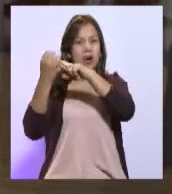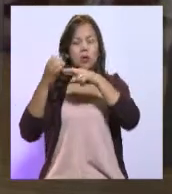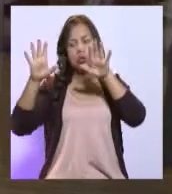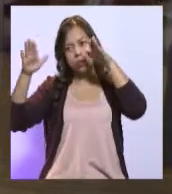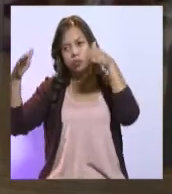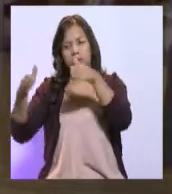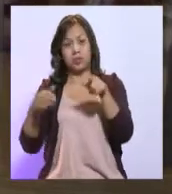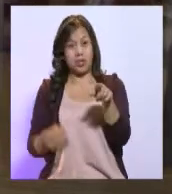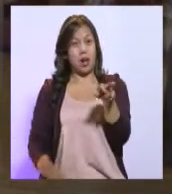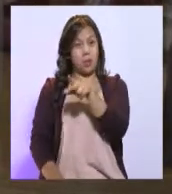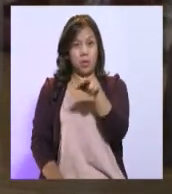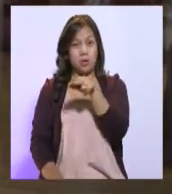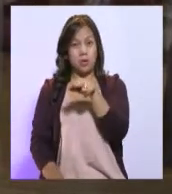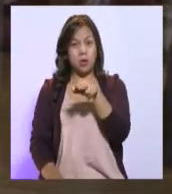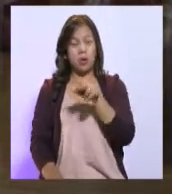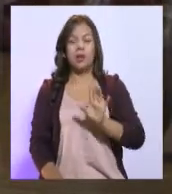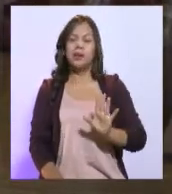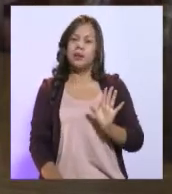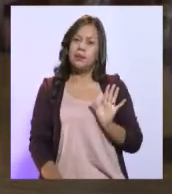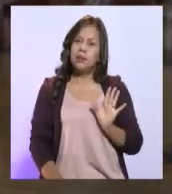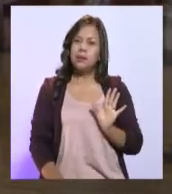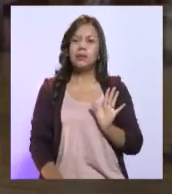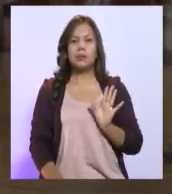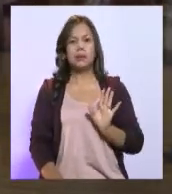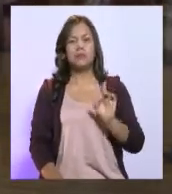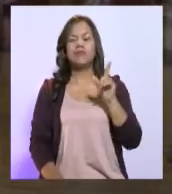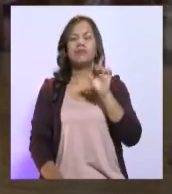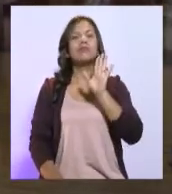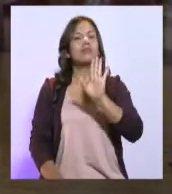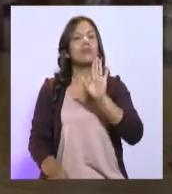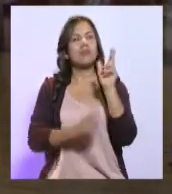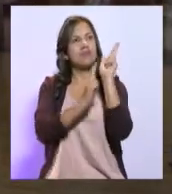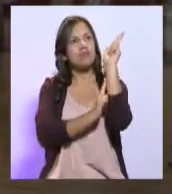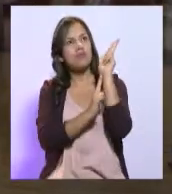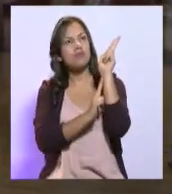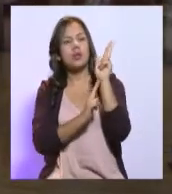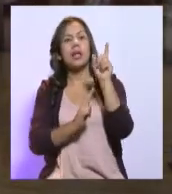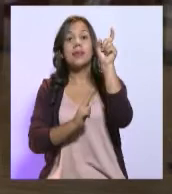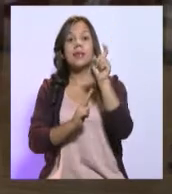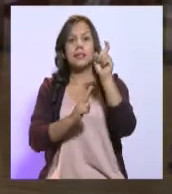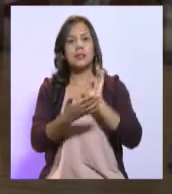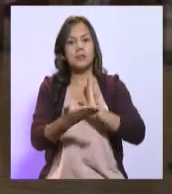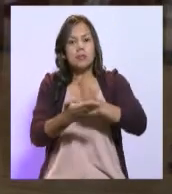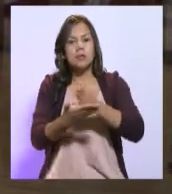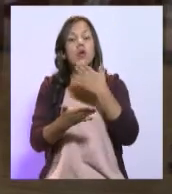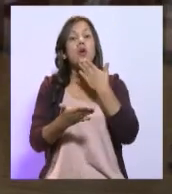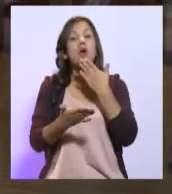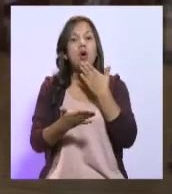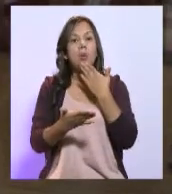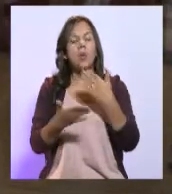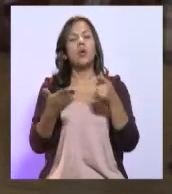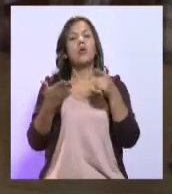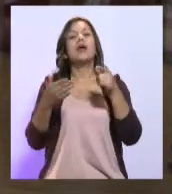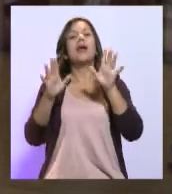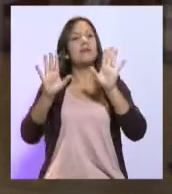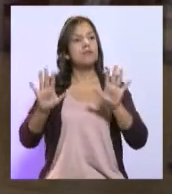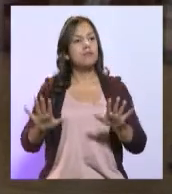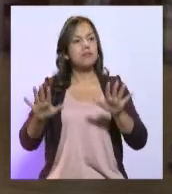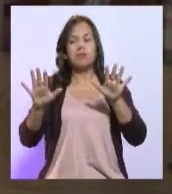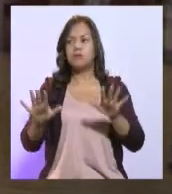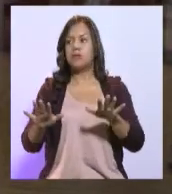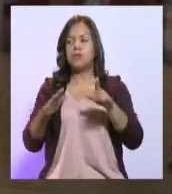no nacen ni mueren con los estados de excepción, sino con las hostilidades armadas en los hechos. Entonces es muy